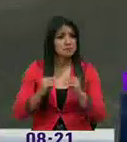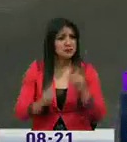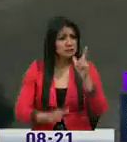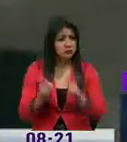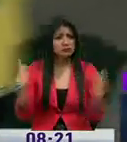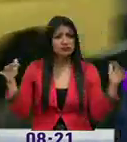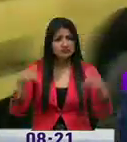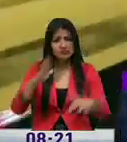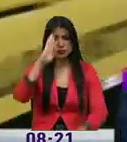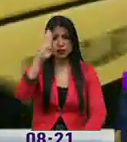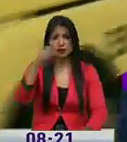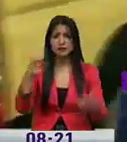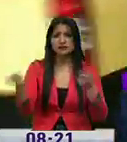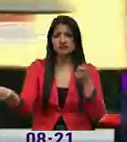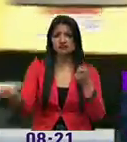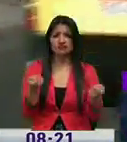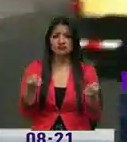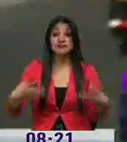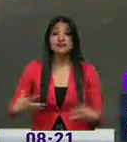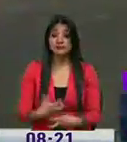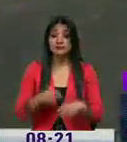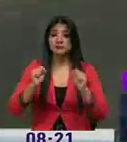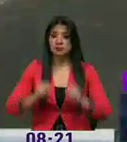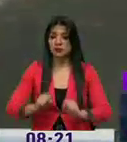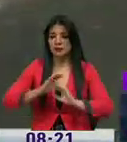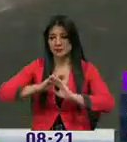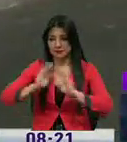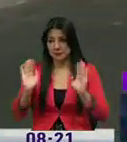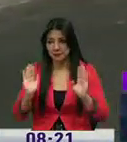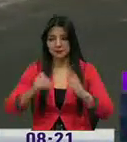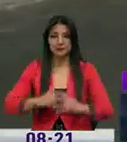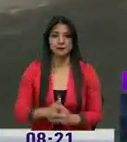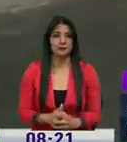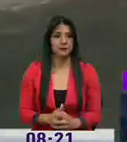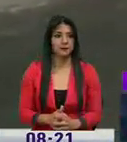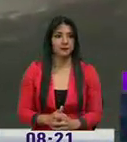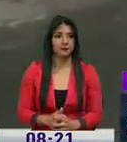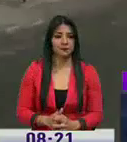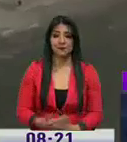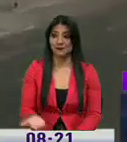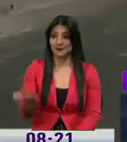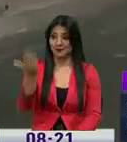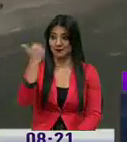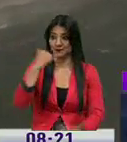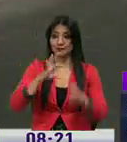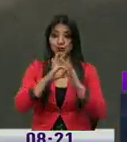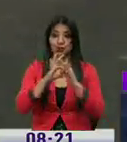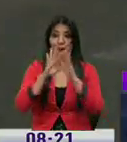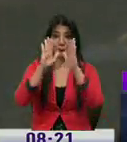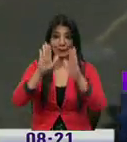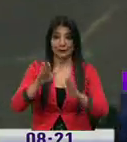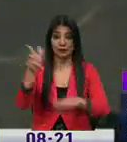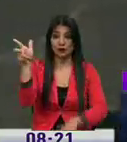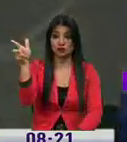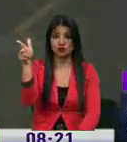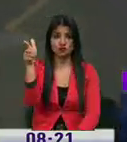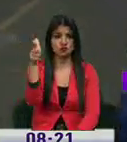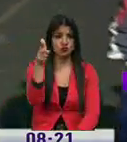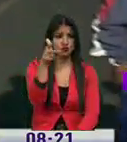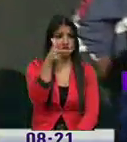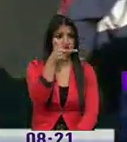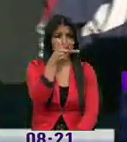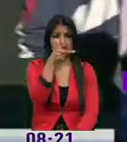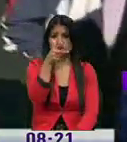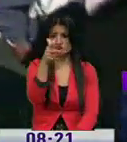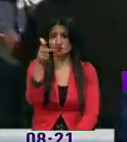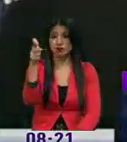más policías para tener nosotros seguridad. Eso es, señorita. Quiero que Tito nos acompañe aquí un ratito a hacer esta imagen de este